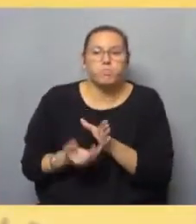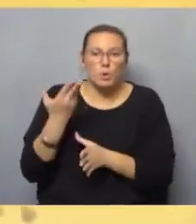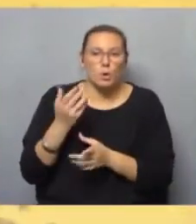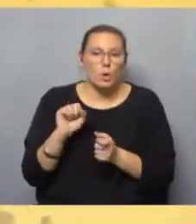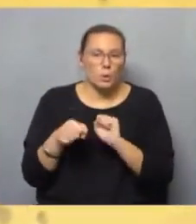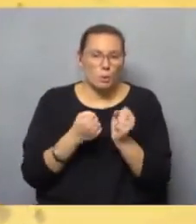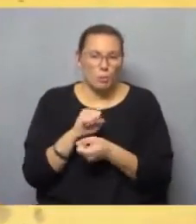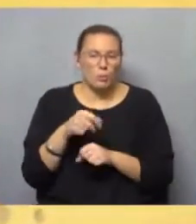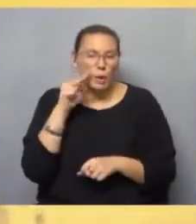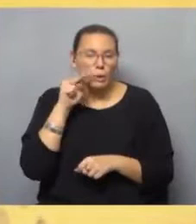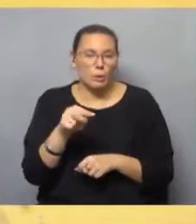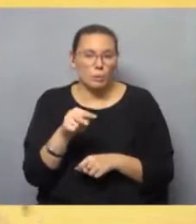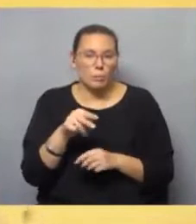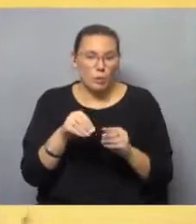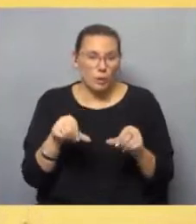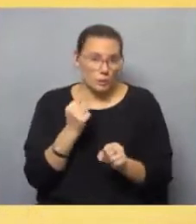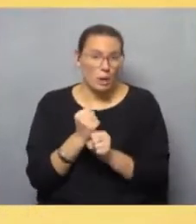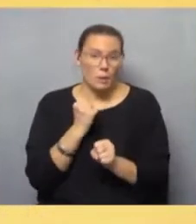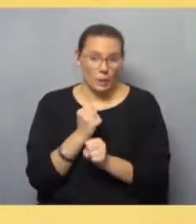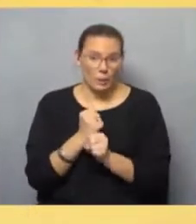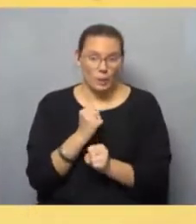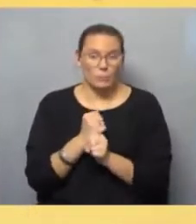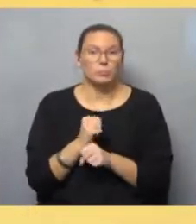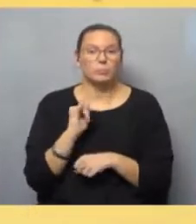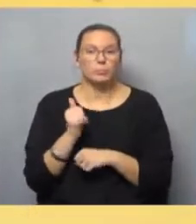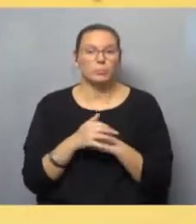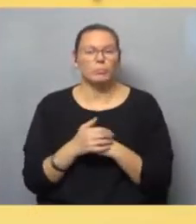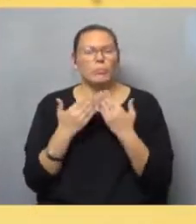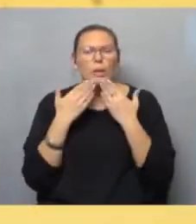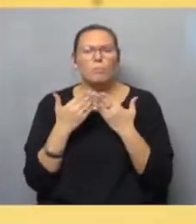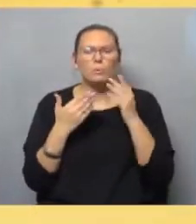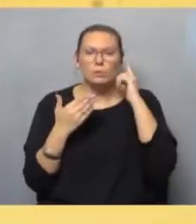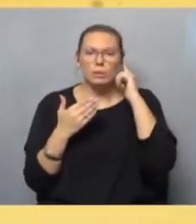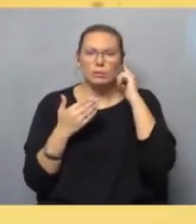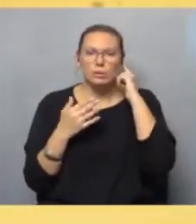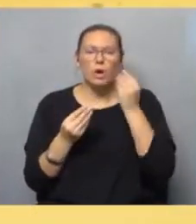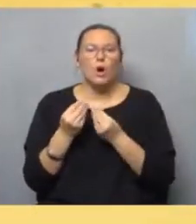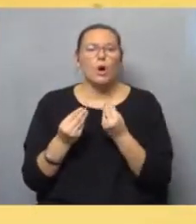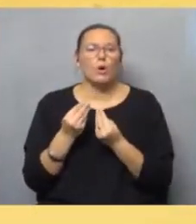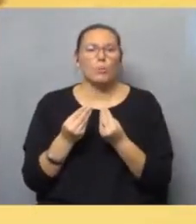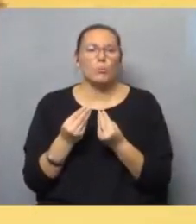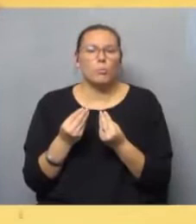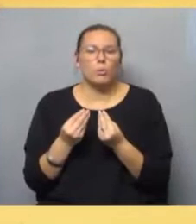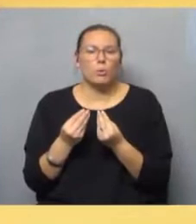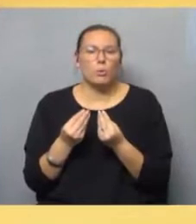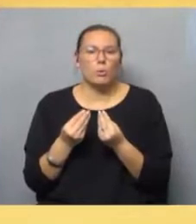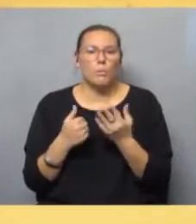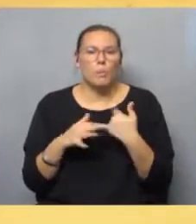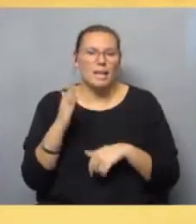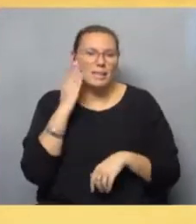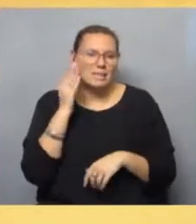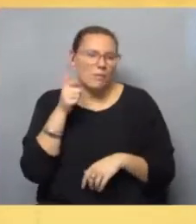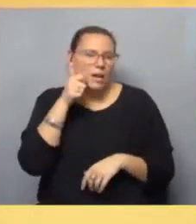Ahí los vemos a ustedes en terreno, ¿no? Sí. Y justamente les iba a preguntar eso, ¿no? Sí. ¿Cómo se data? O sea, más allá de saber la